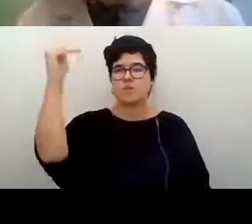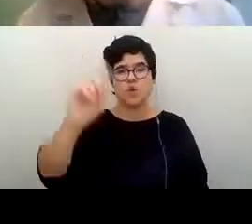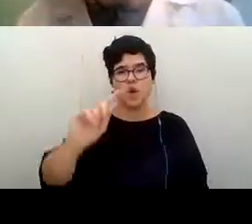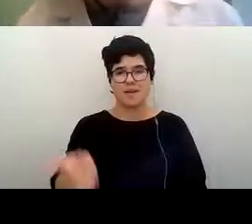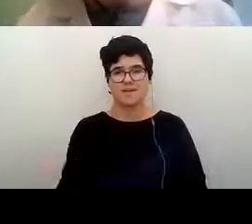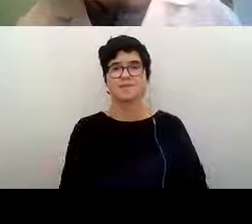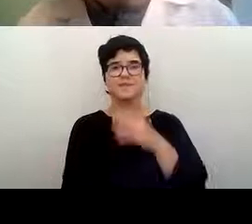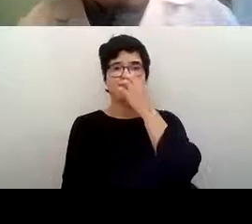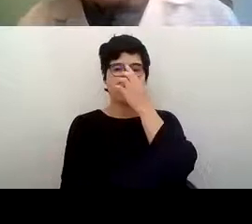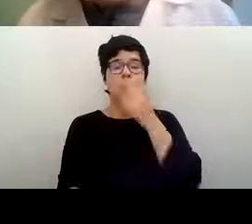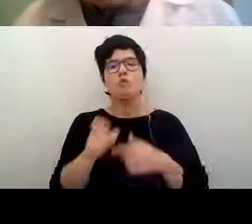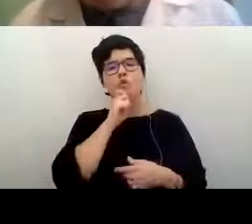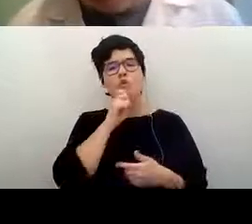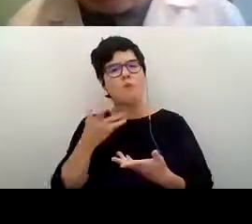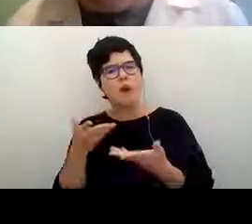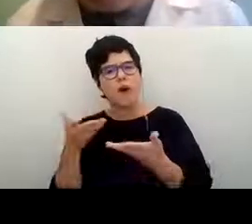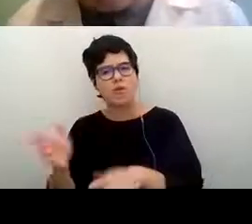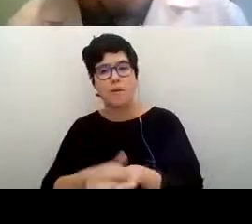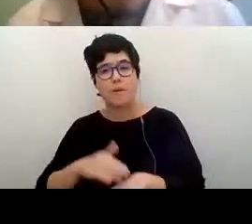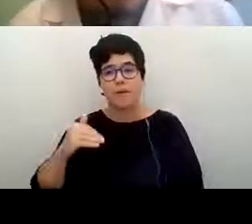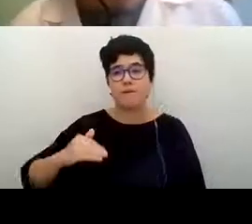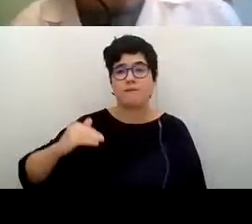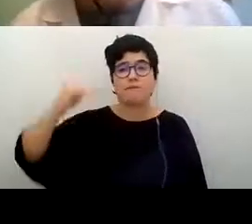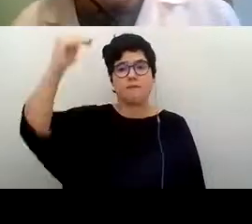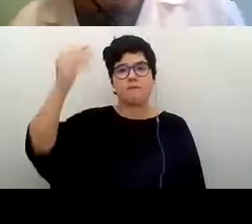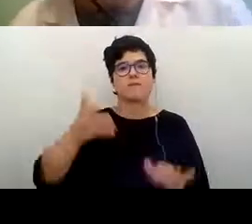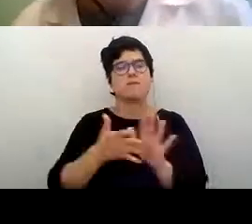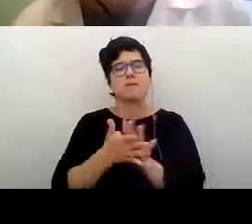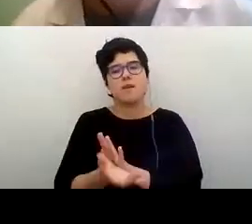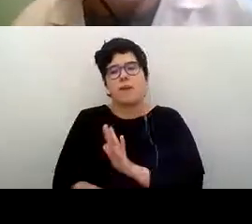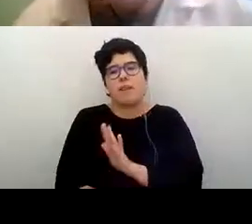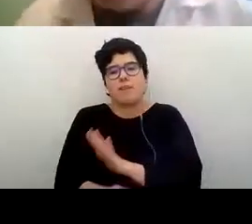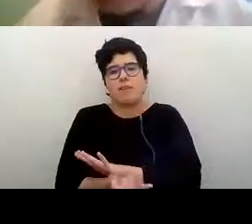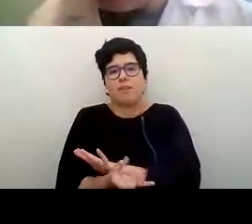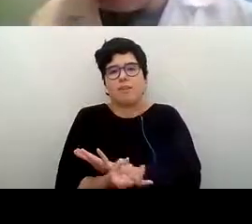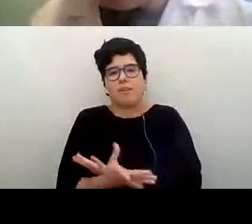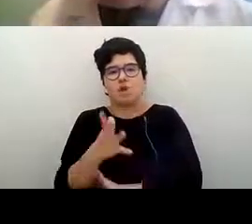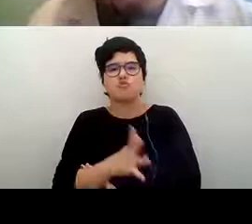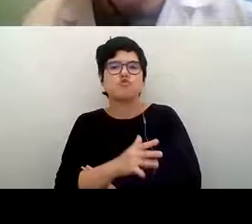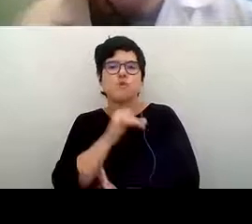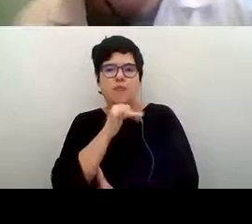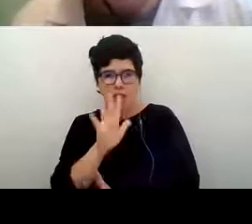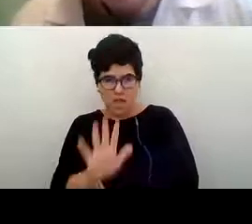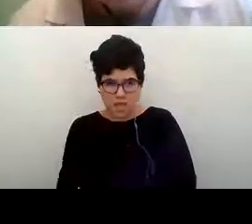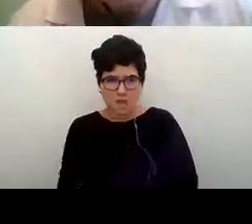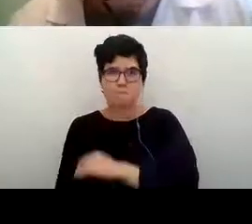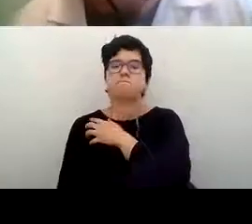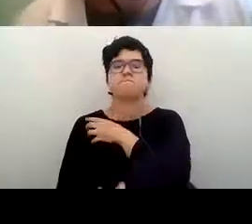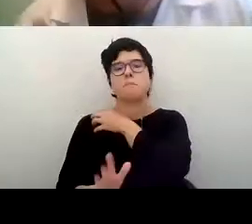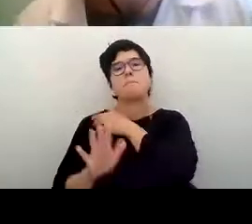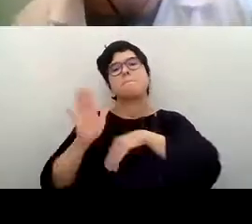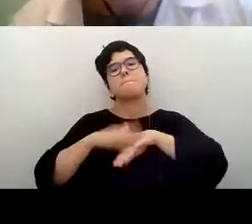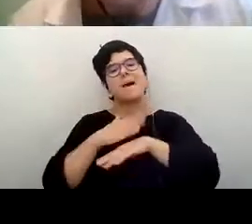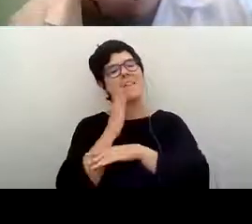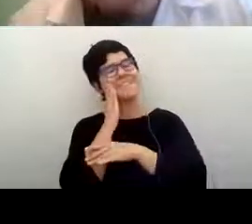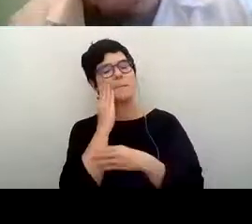intentar ayudarla a que se secrete de manera adecuada y a que se produzca suficiente melatonina para que el descanso sea el más adecuado. ¿Cómo